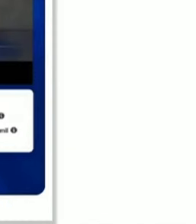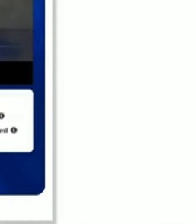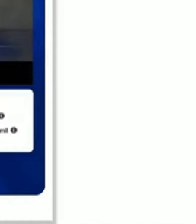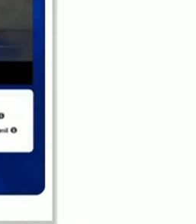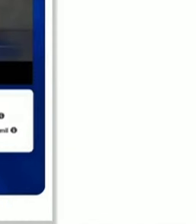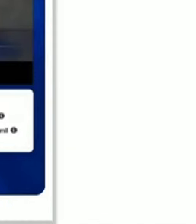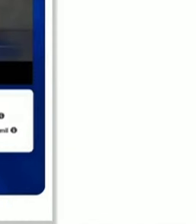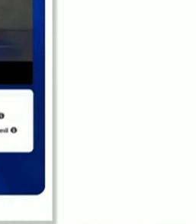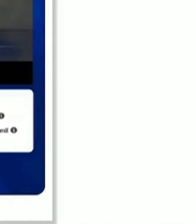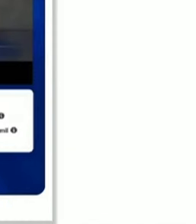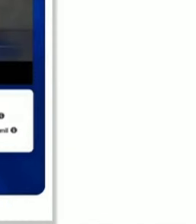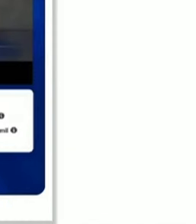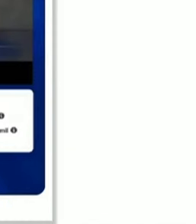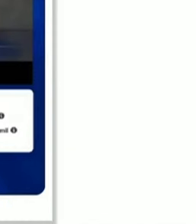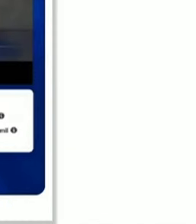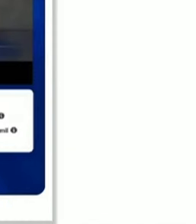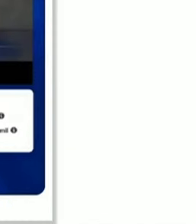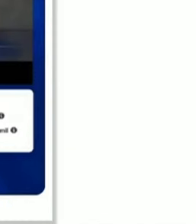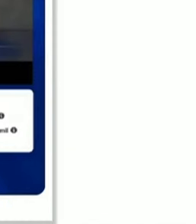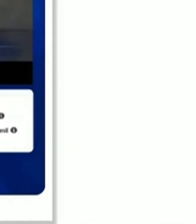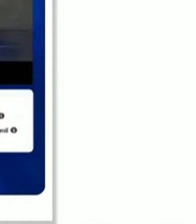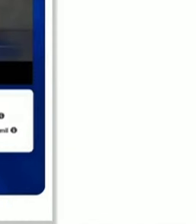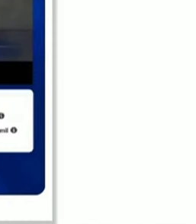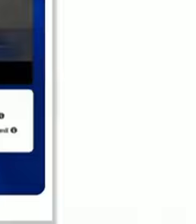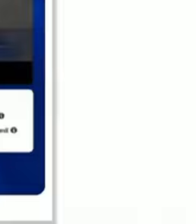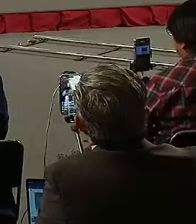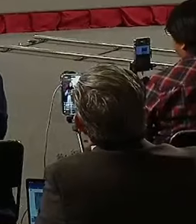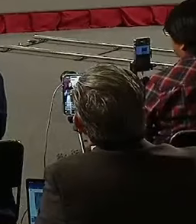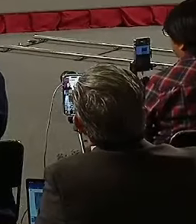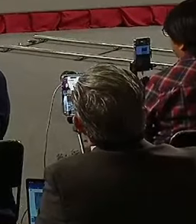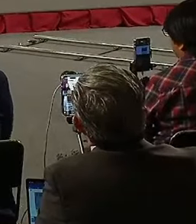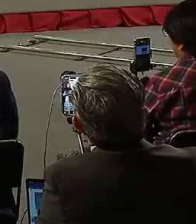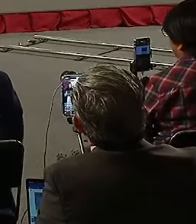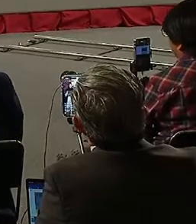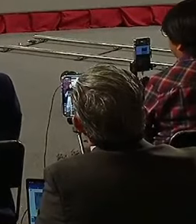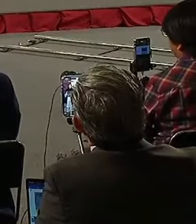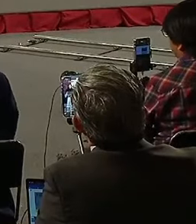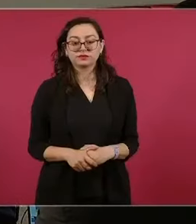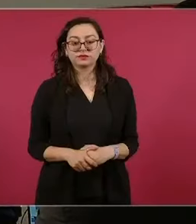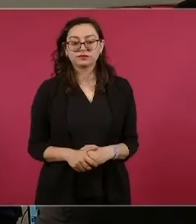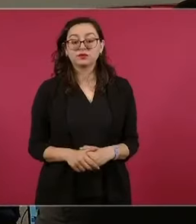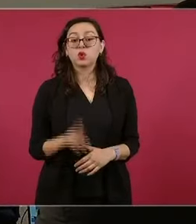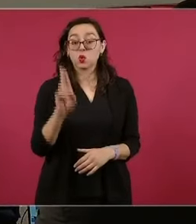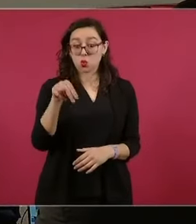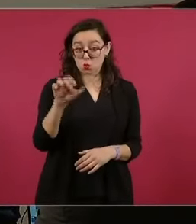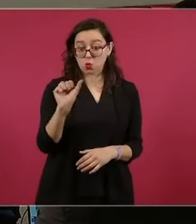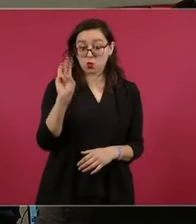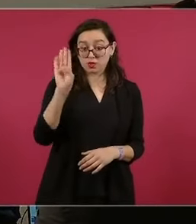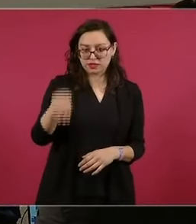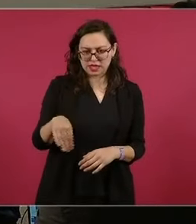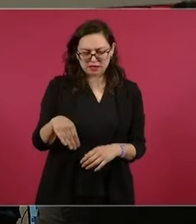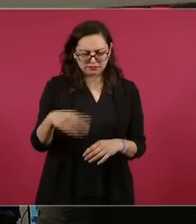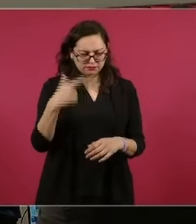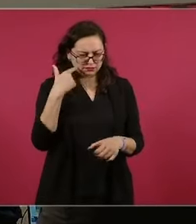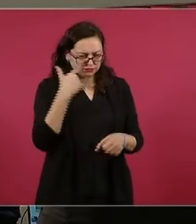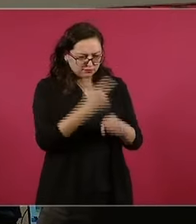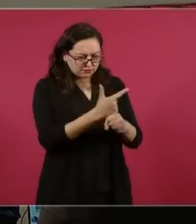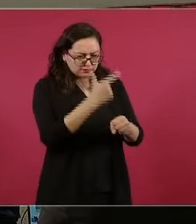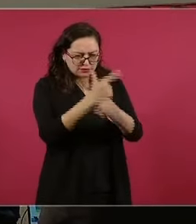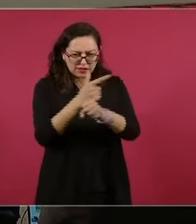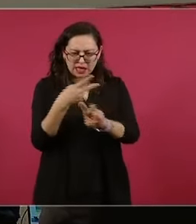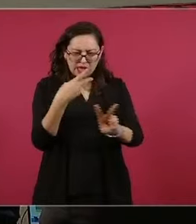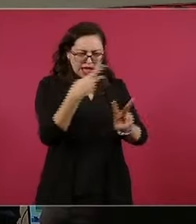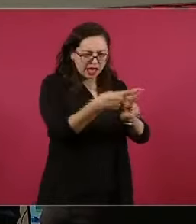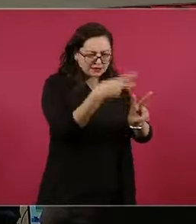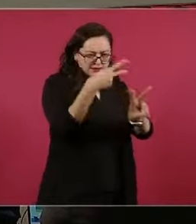Allá voy. El estudio de la UNAM publica un mapa en el que observa una red entre conversaciones de hashtag y las páginas